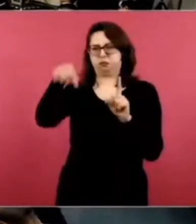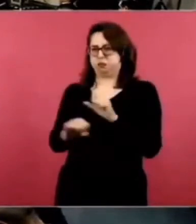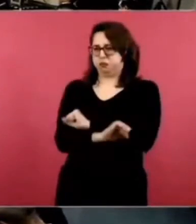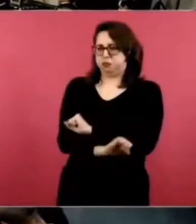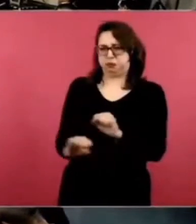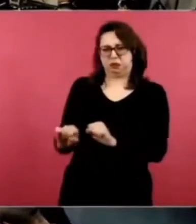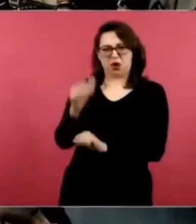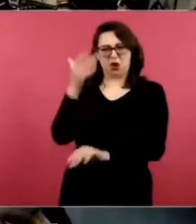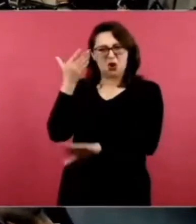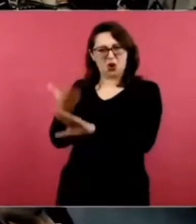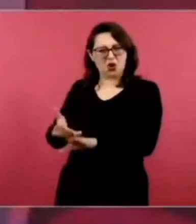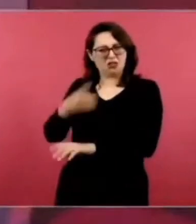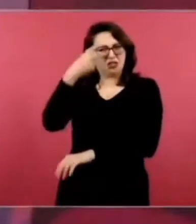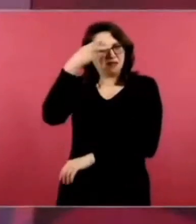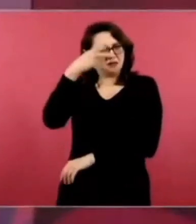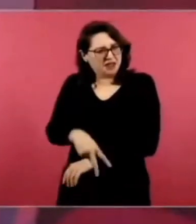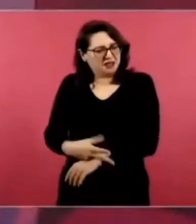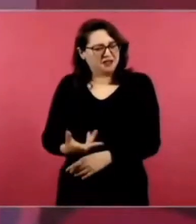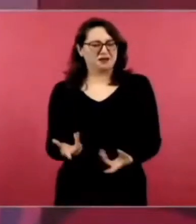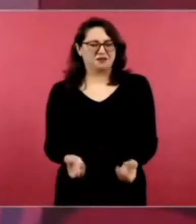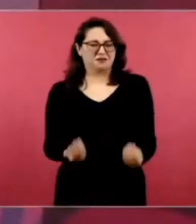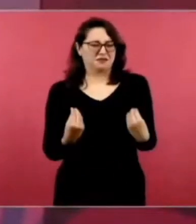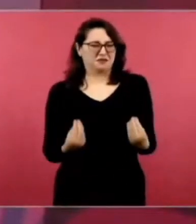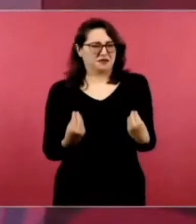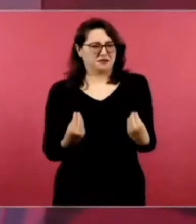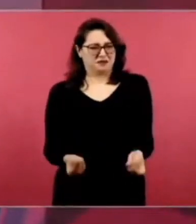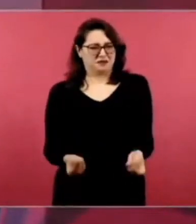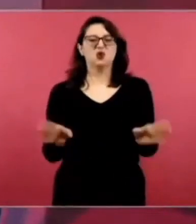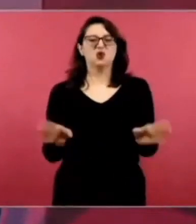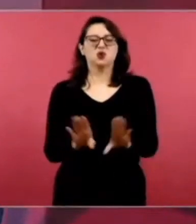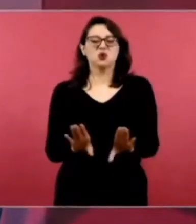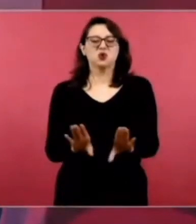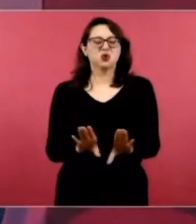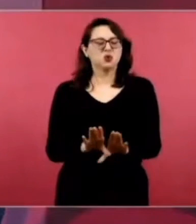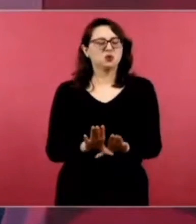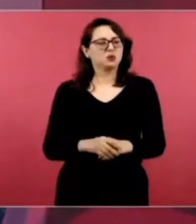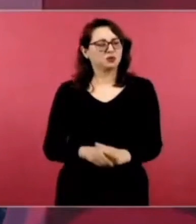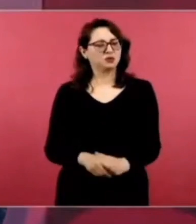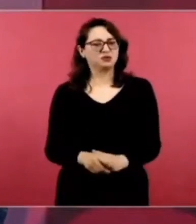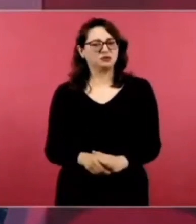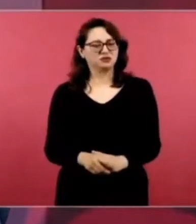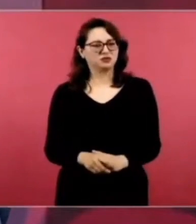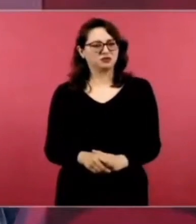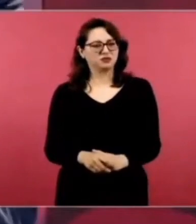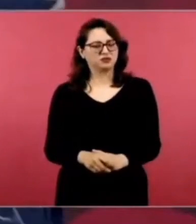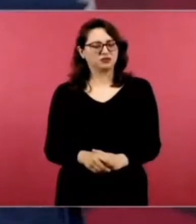Por eso al señor De Santi, con esos